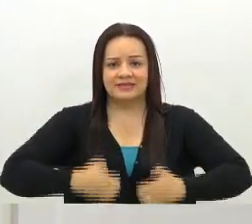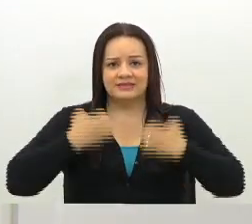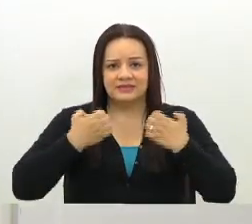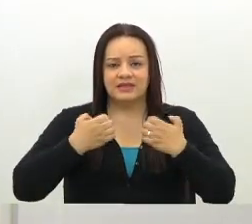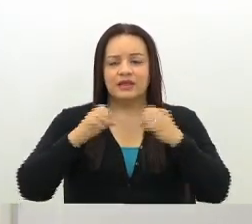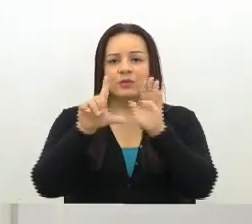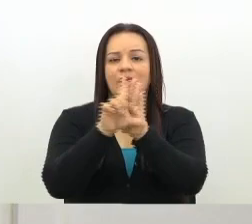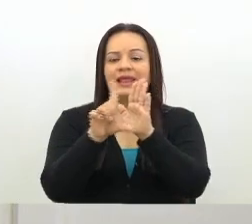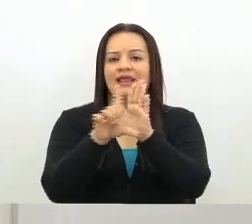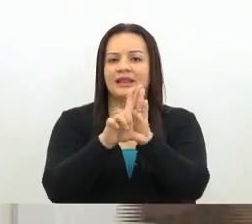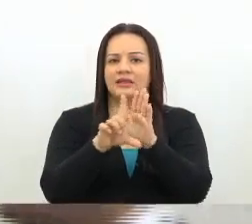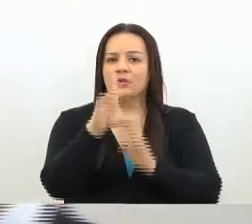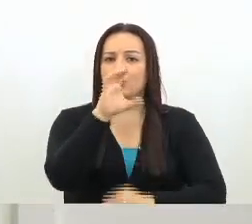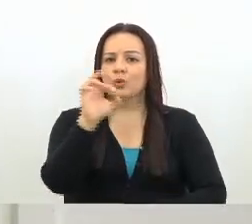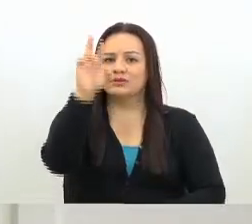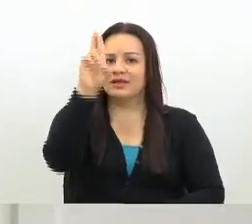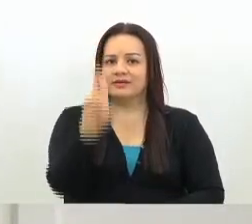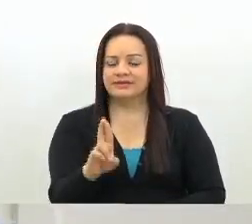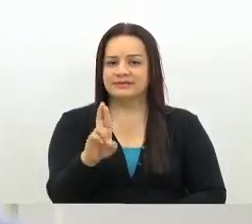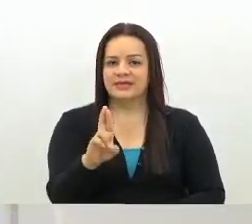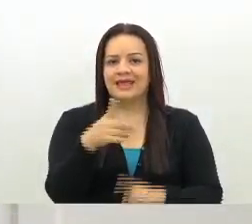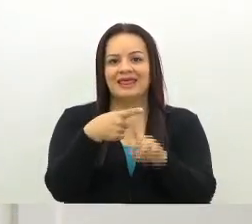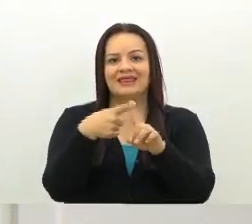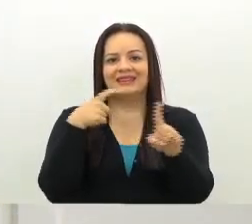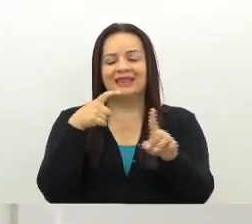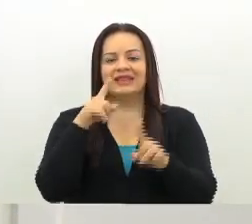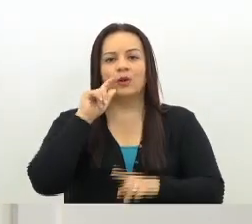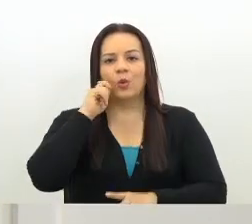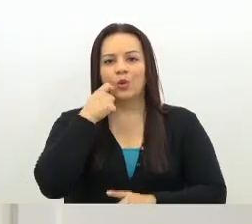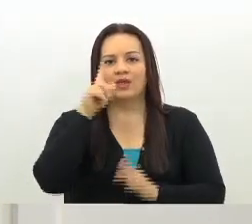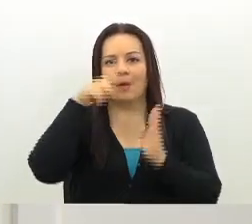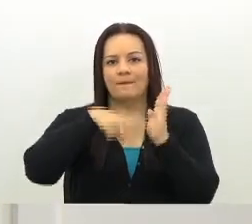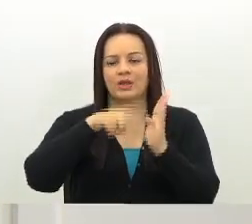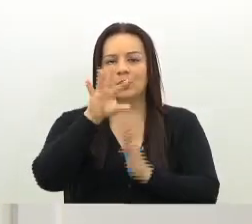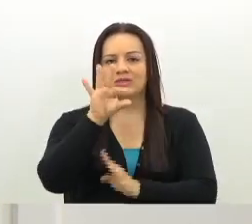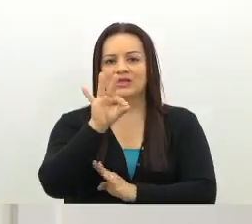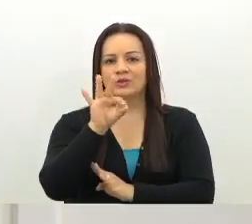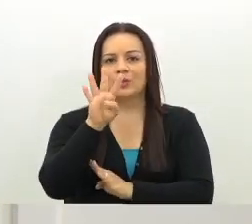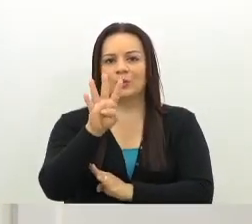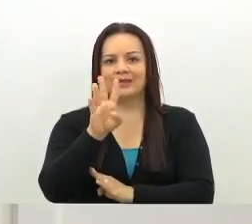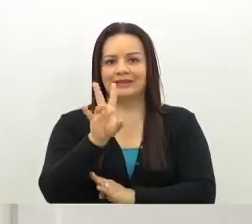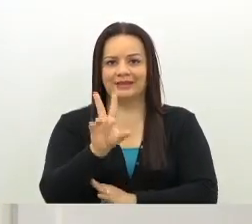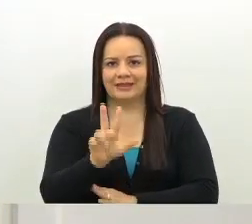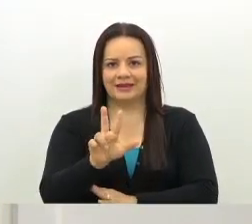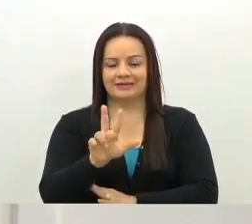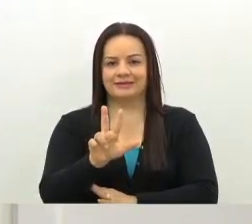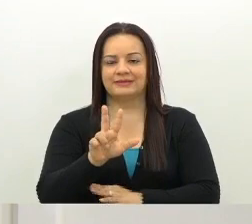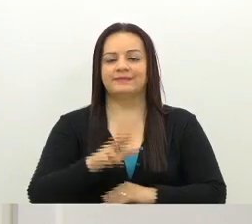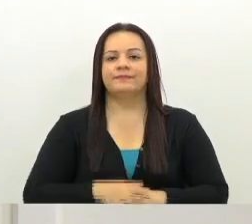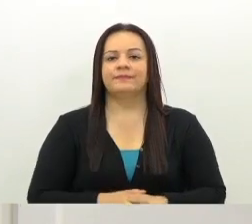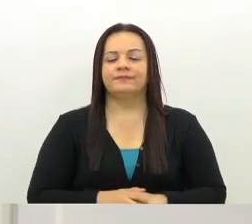en la legislación costarricense desde el Código de 1943.